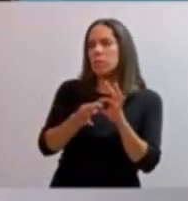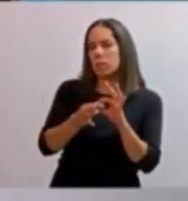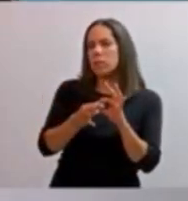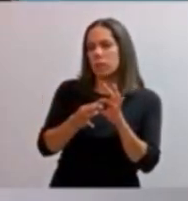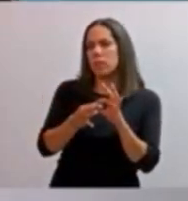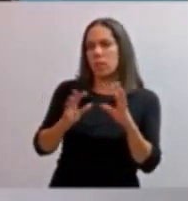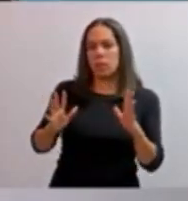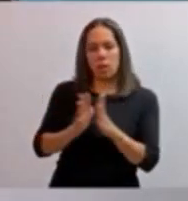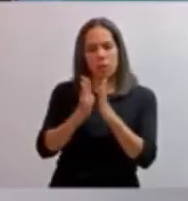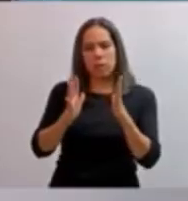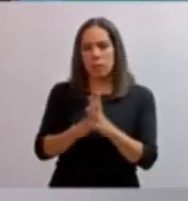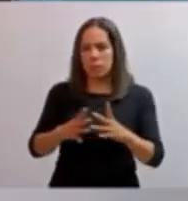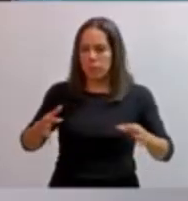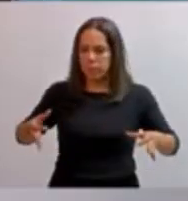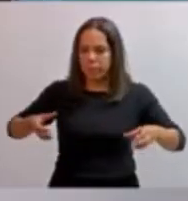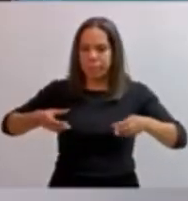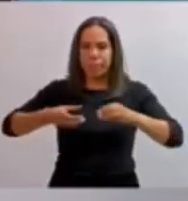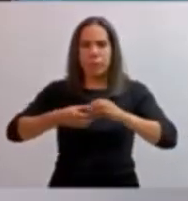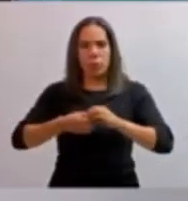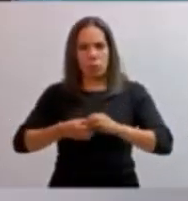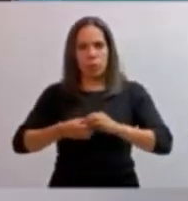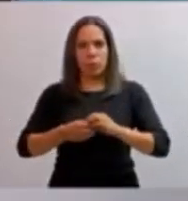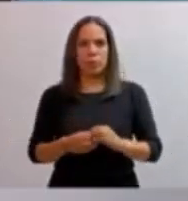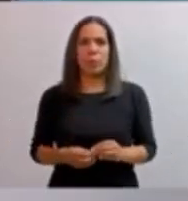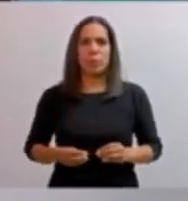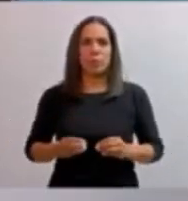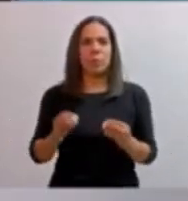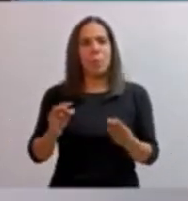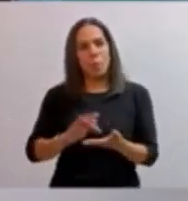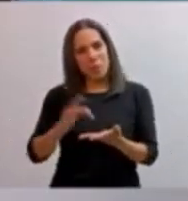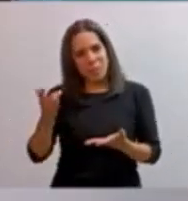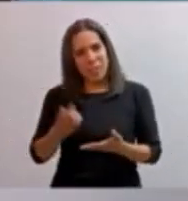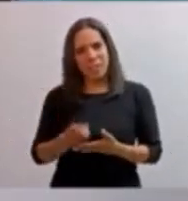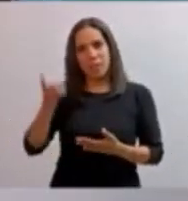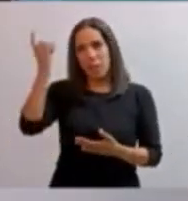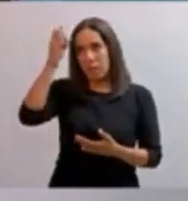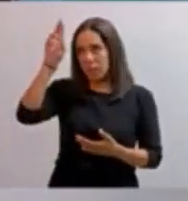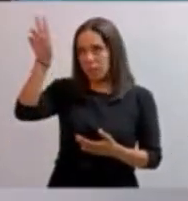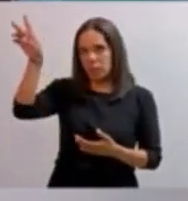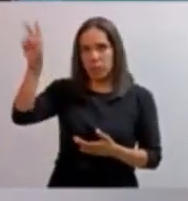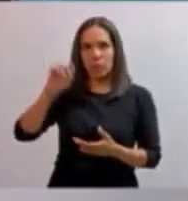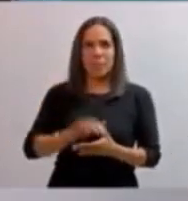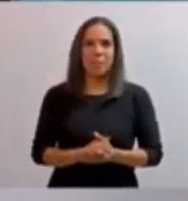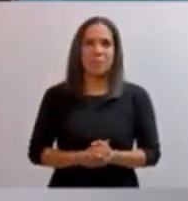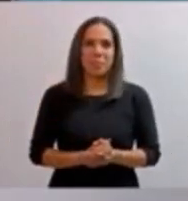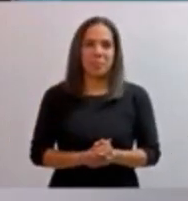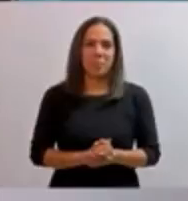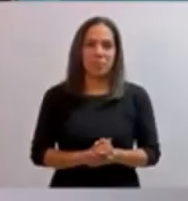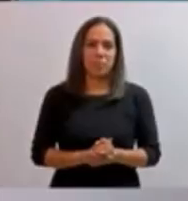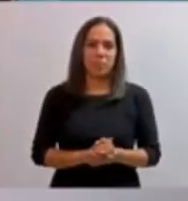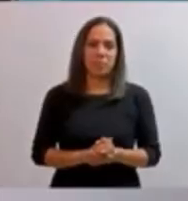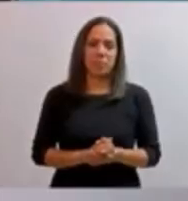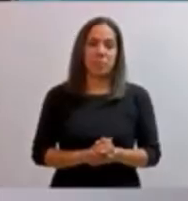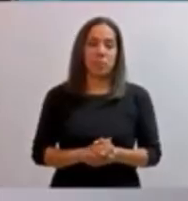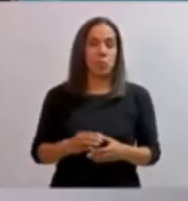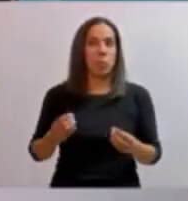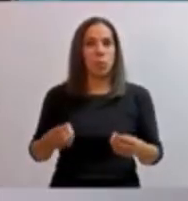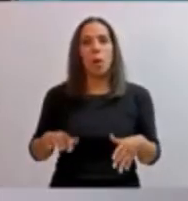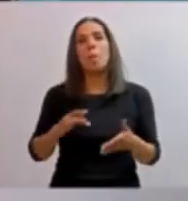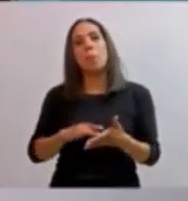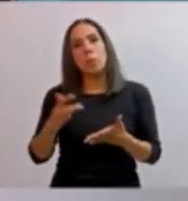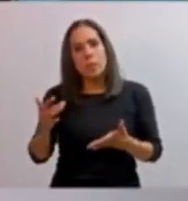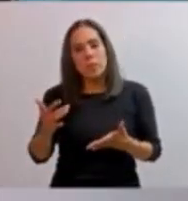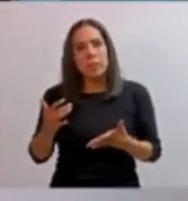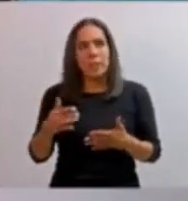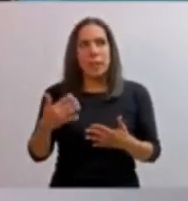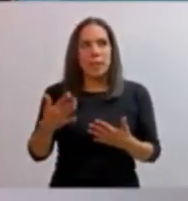dinamismo y en constante búsqueda. Gracias, doctora. Pues gracias a usted, Rosa Irene. Realmente nos pone en la